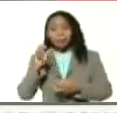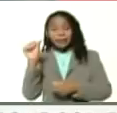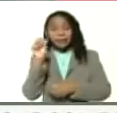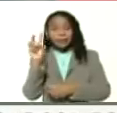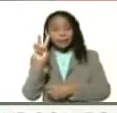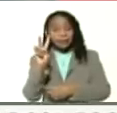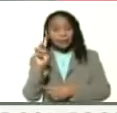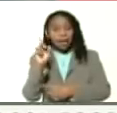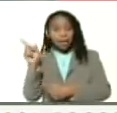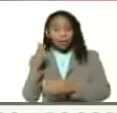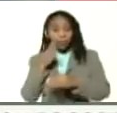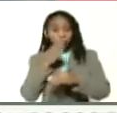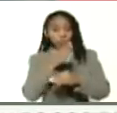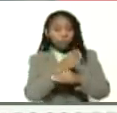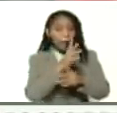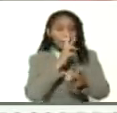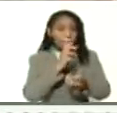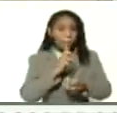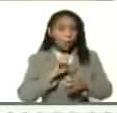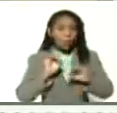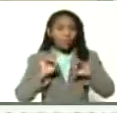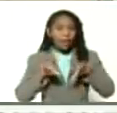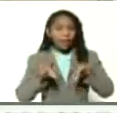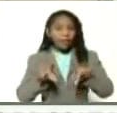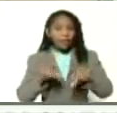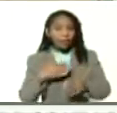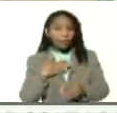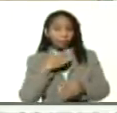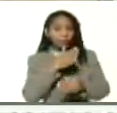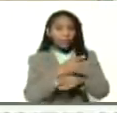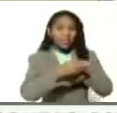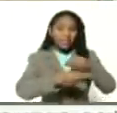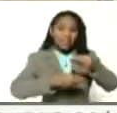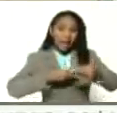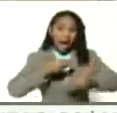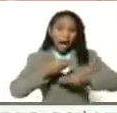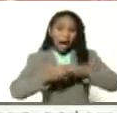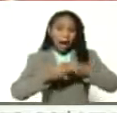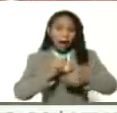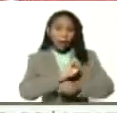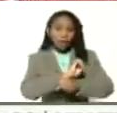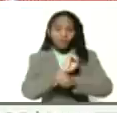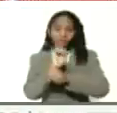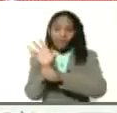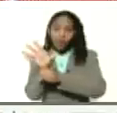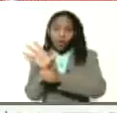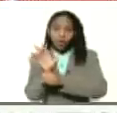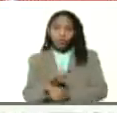Banco de Inglaterra para que se realice la transferencia.